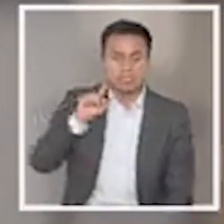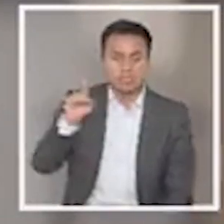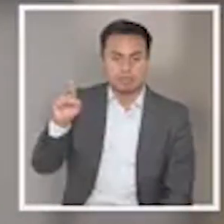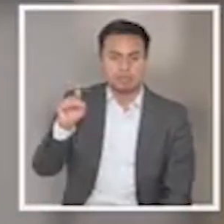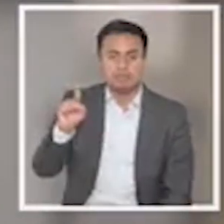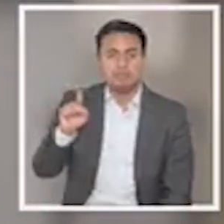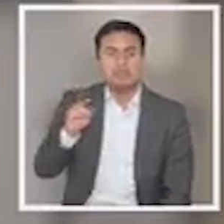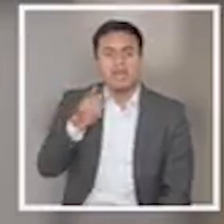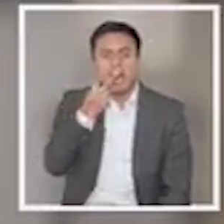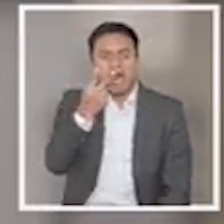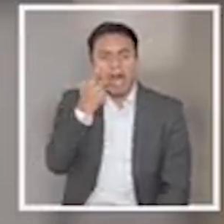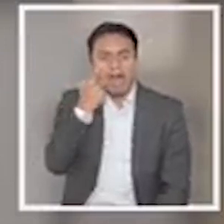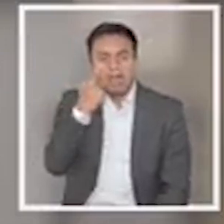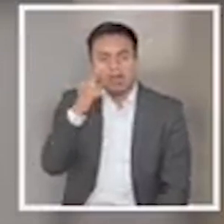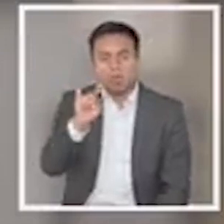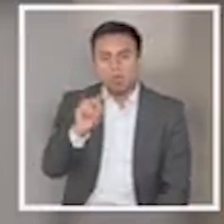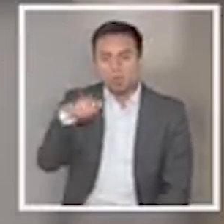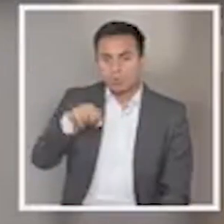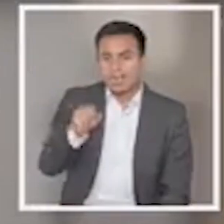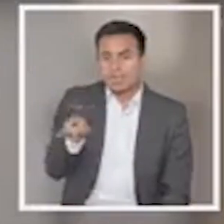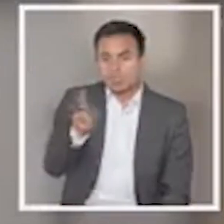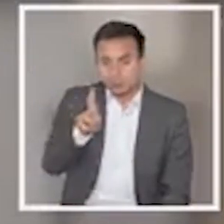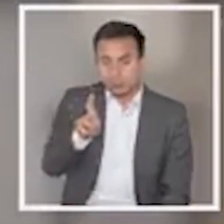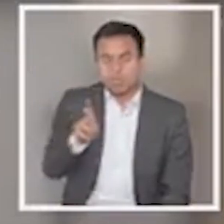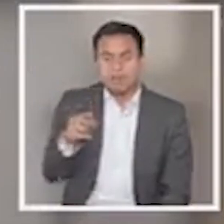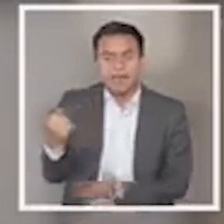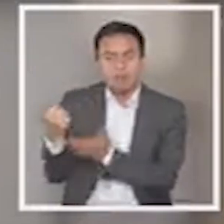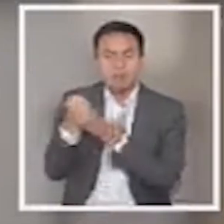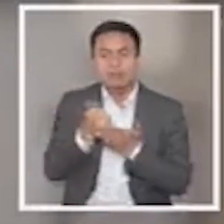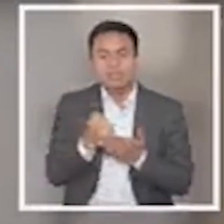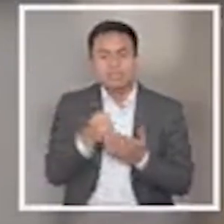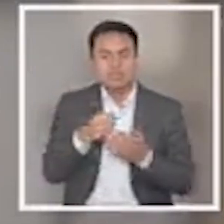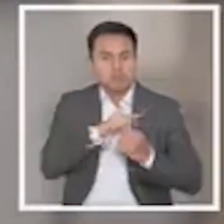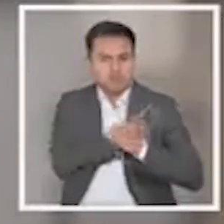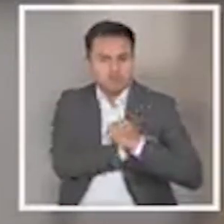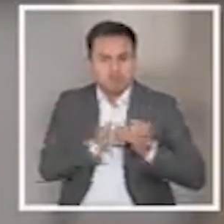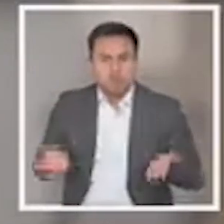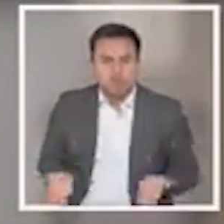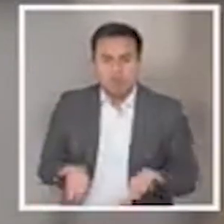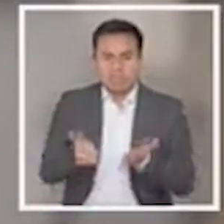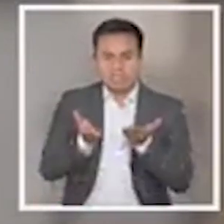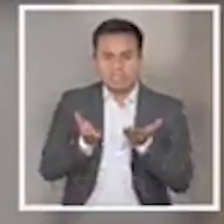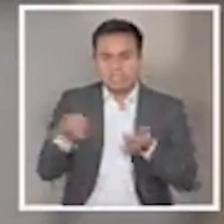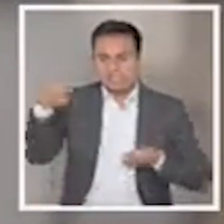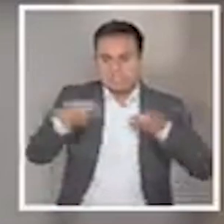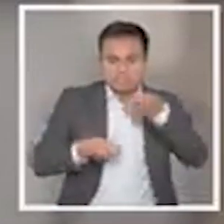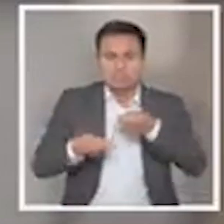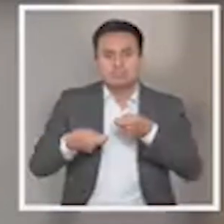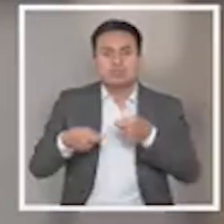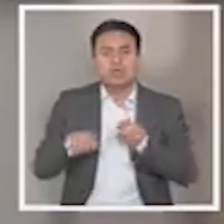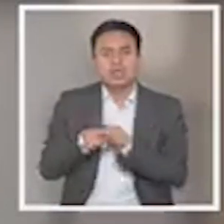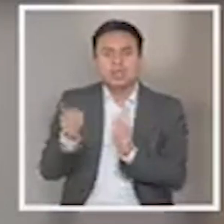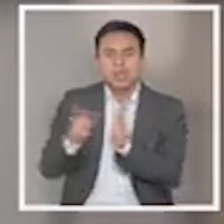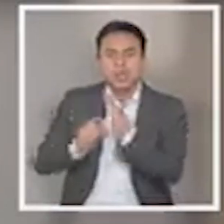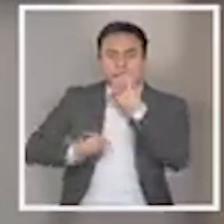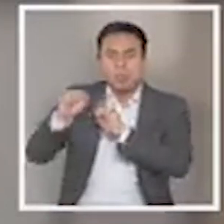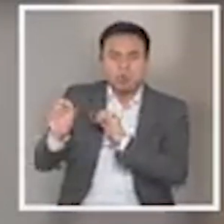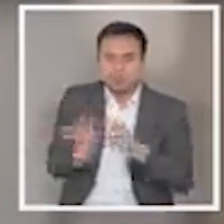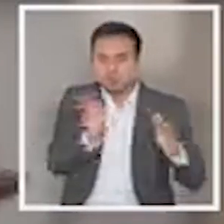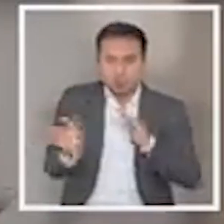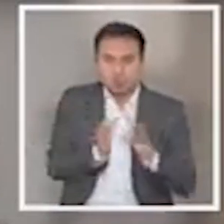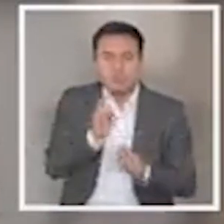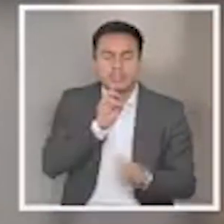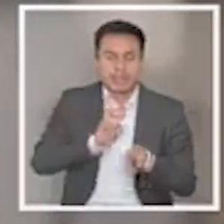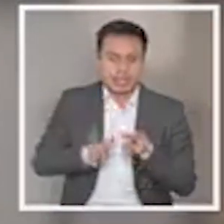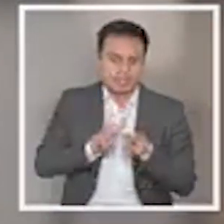Argentina y lo que tenemos que ver es cómo el UNASUR también ayuda a darle fuerza a esa inversión y esa producción